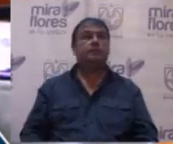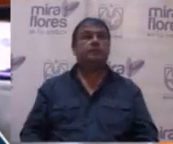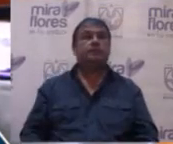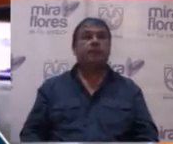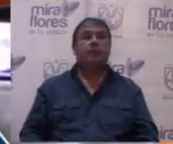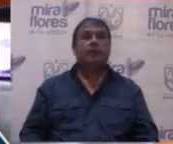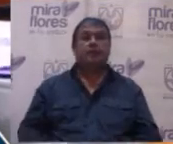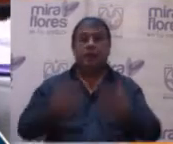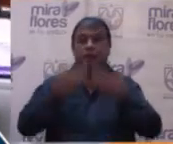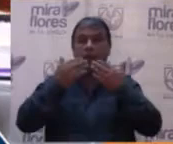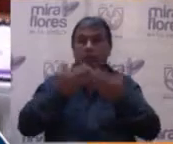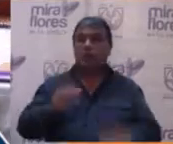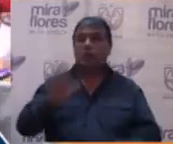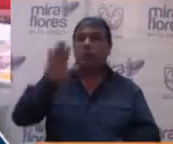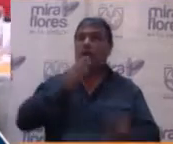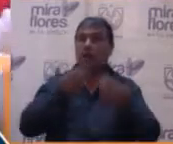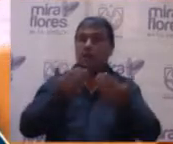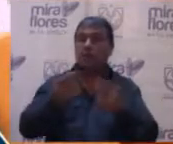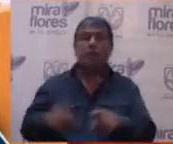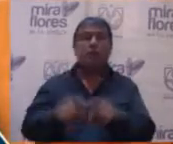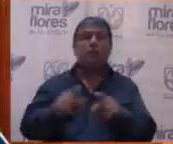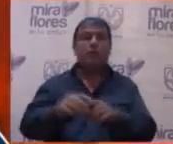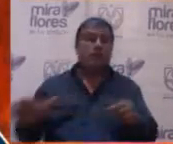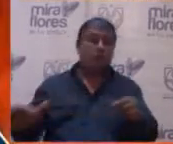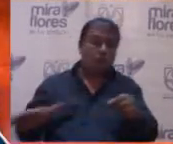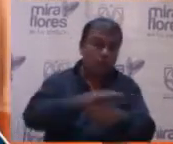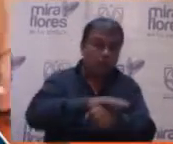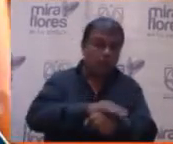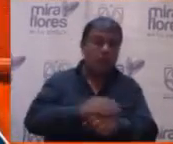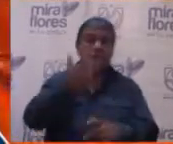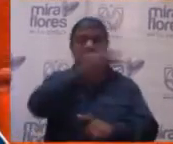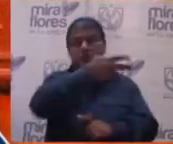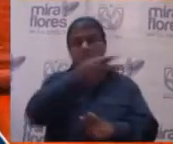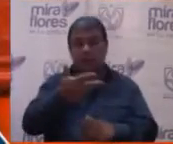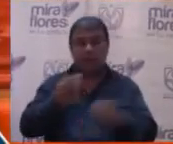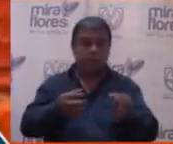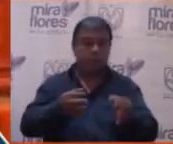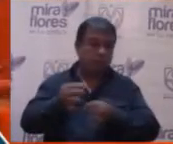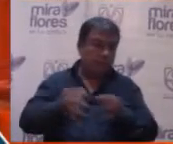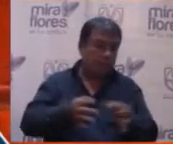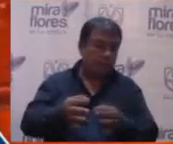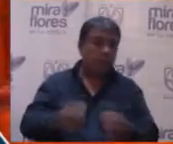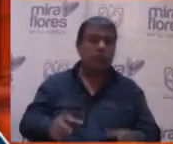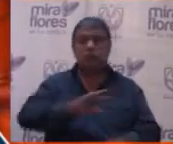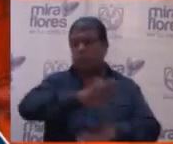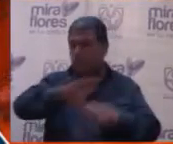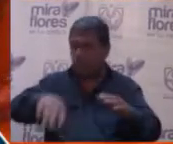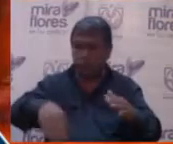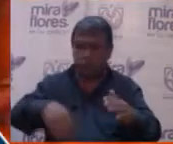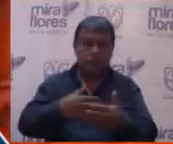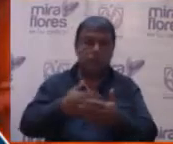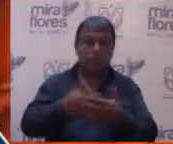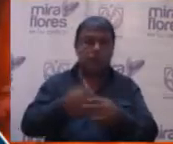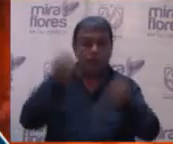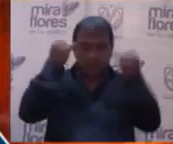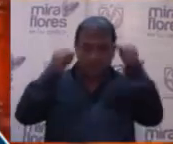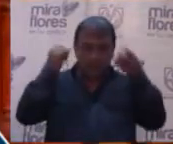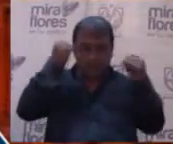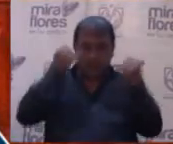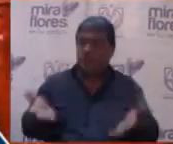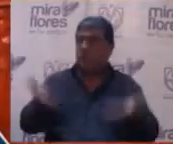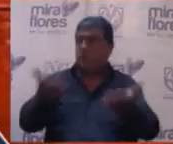Bien, muchas gracias por la intervención. Solamente para complementar las tres intervenciones. todas las ideas que